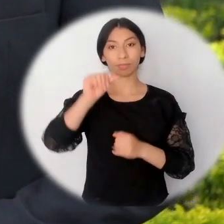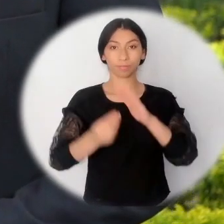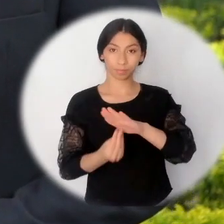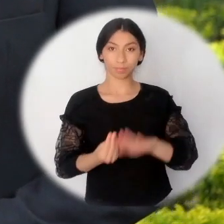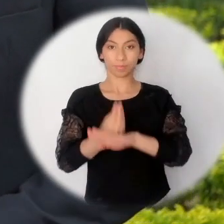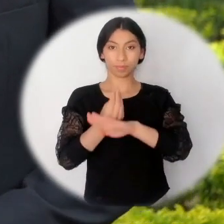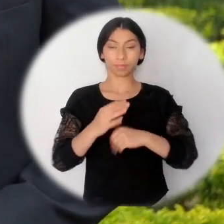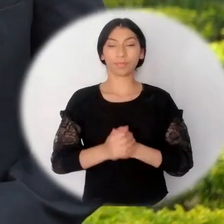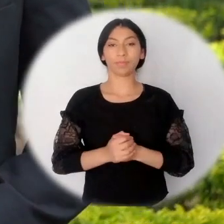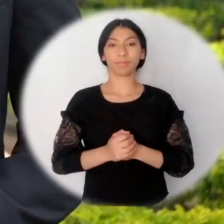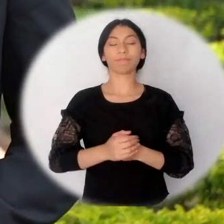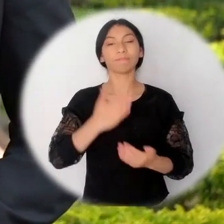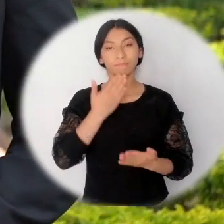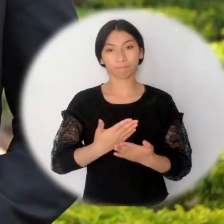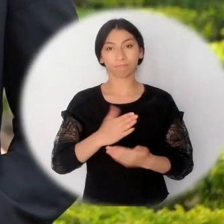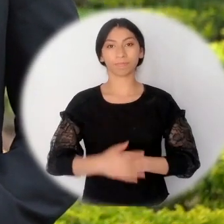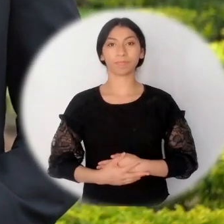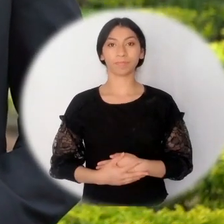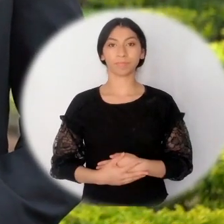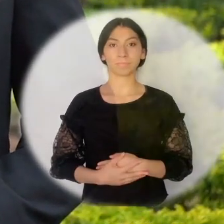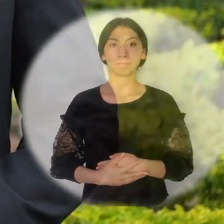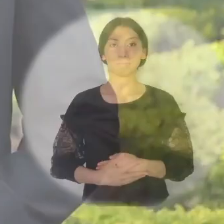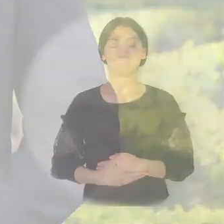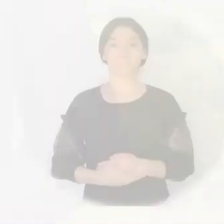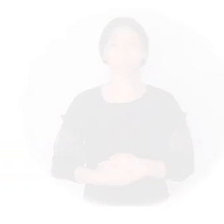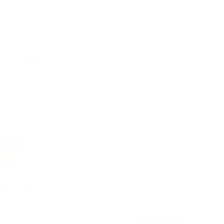y Twitter con arroba unidad víctimas. Hasta pronto.